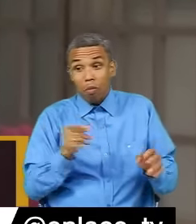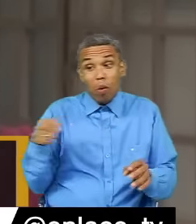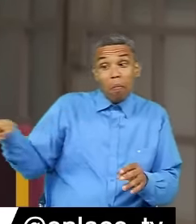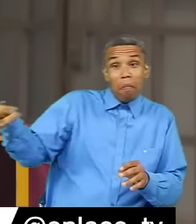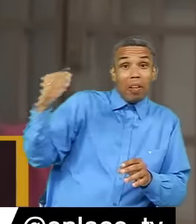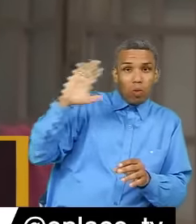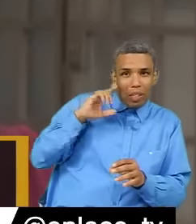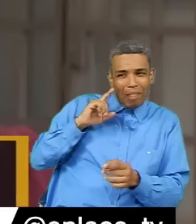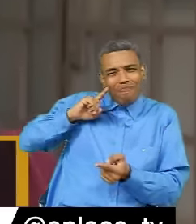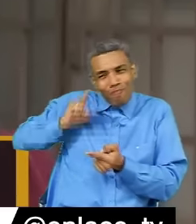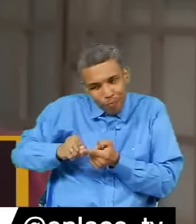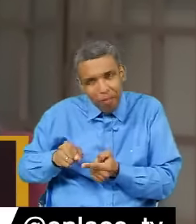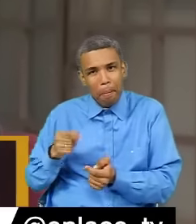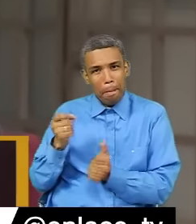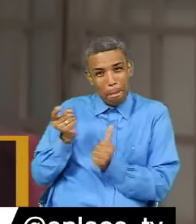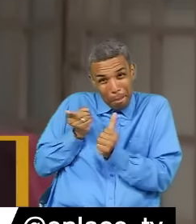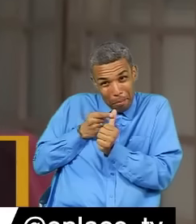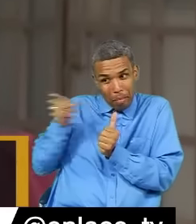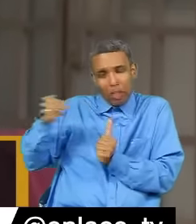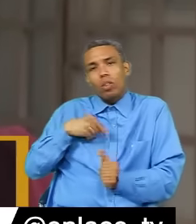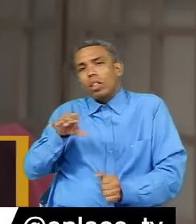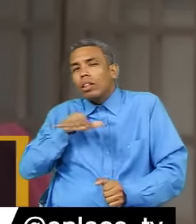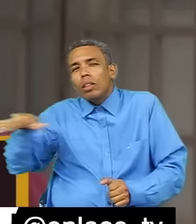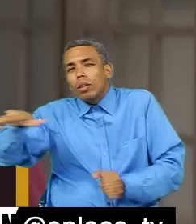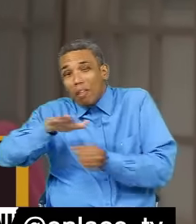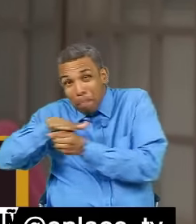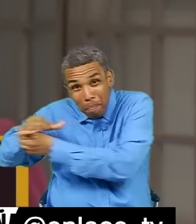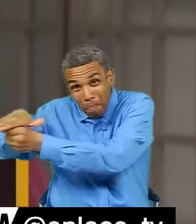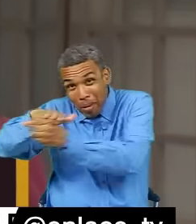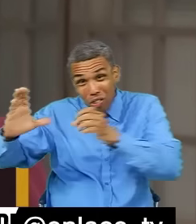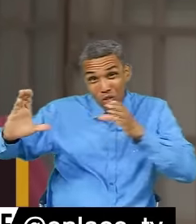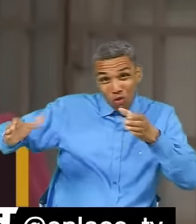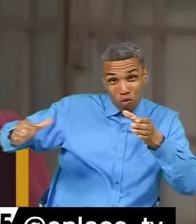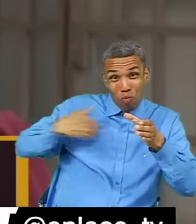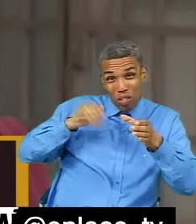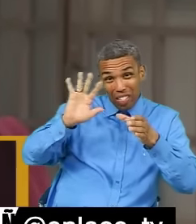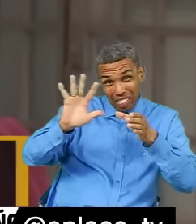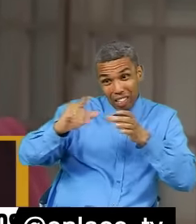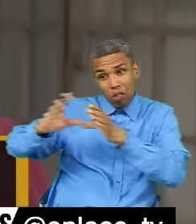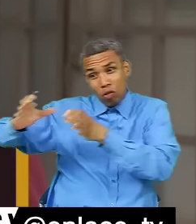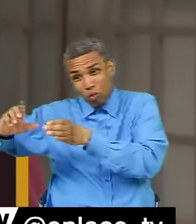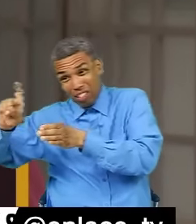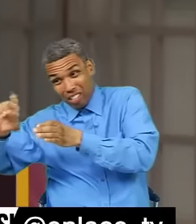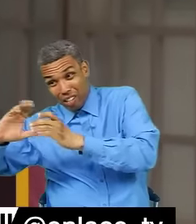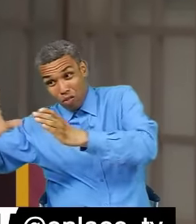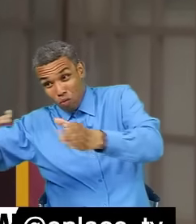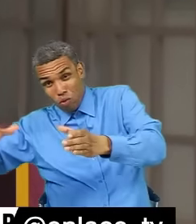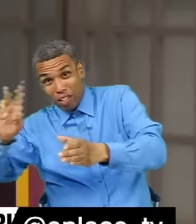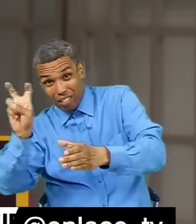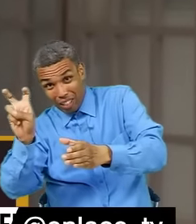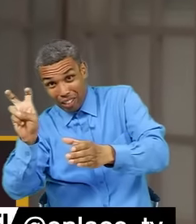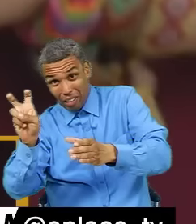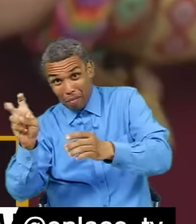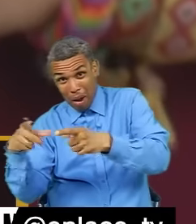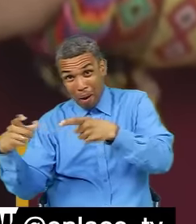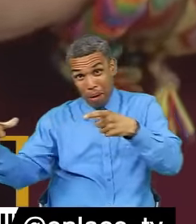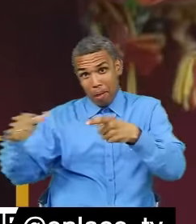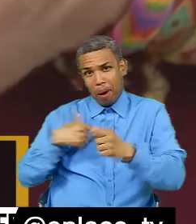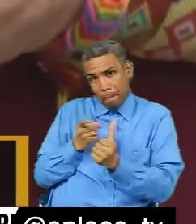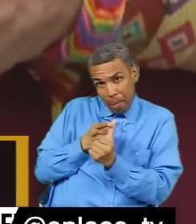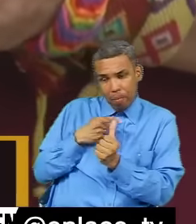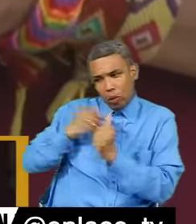problemáticas de la ciudad y especialmente de las comunas 5, 6 y 7, miró la posibilidad de brindar esta nueva